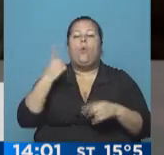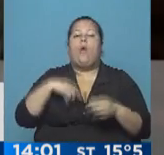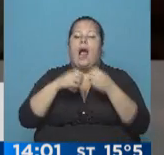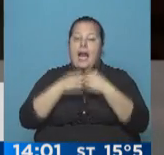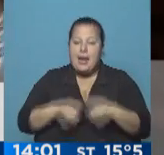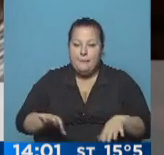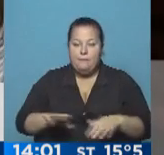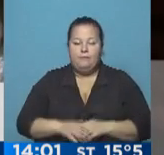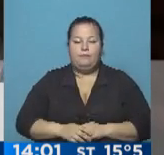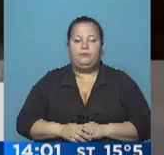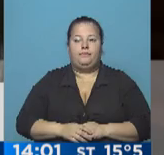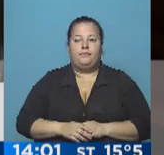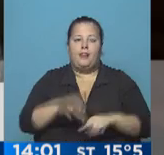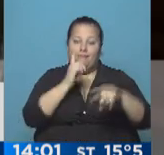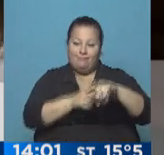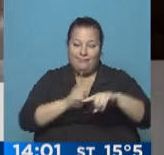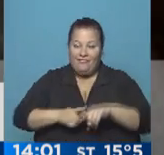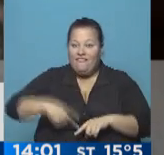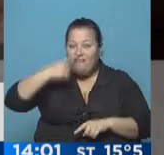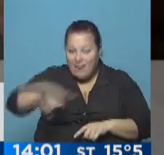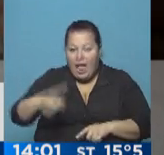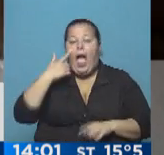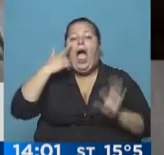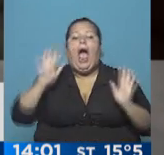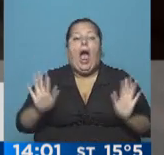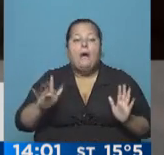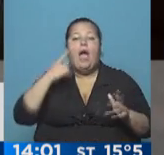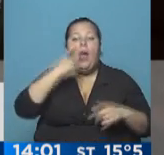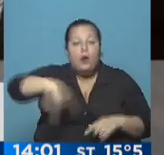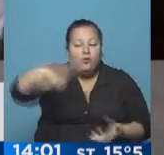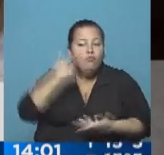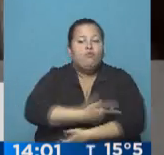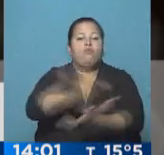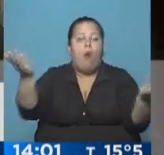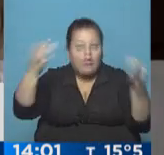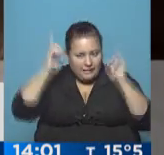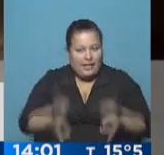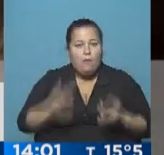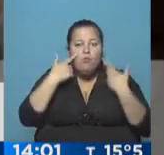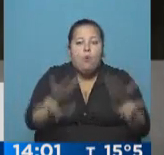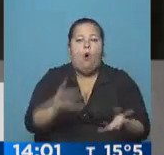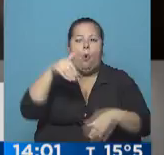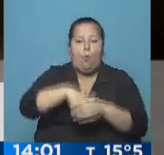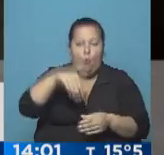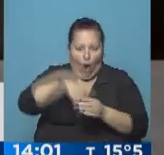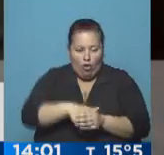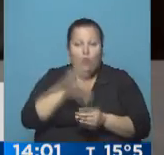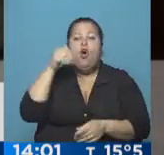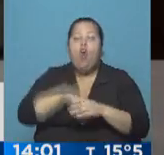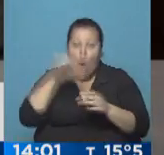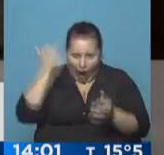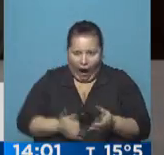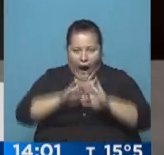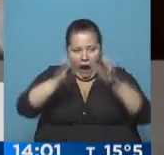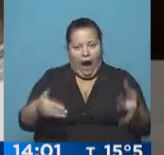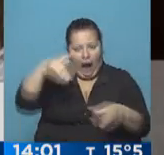cuando empecemos el escrutinio definitivo, ahí veremos, y verá la ciudadanía también, verá los votos, porque los votos están en